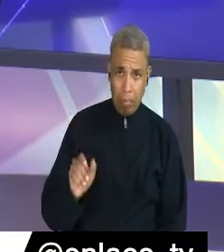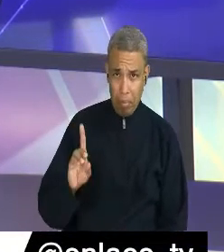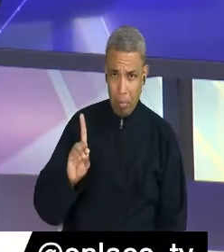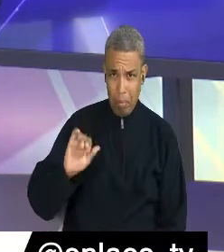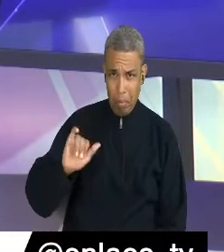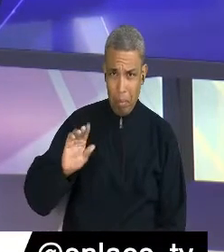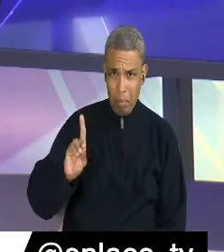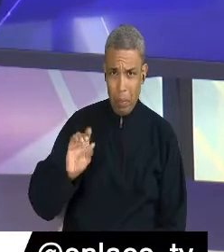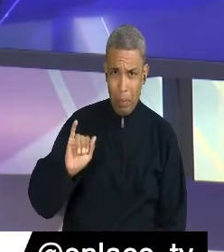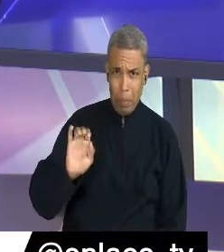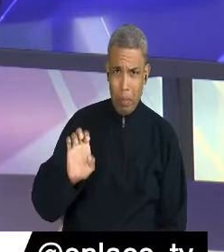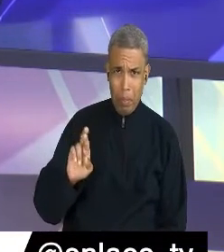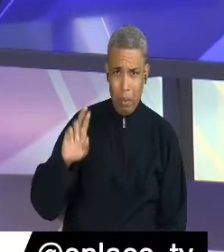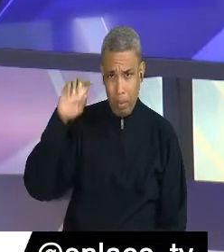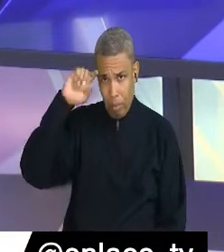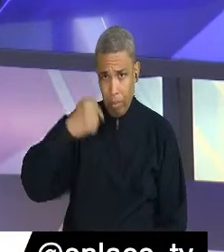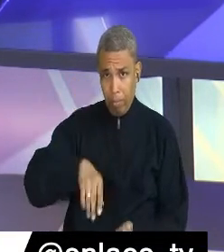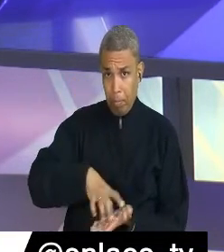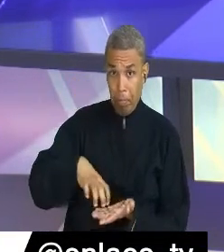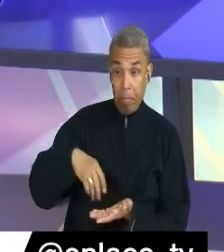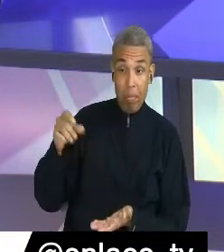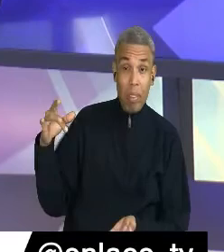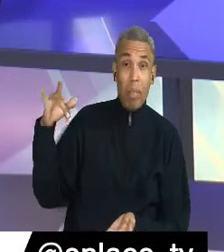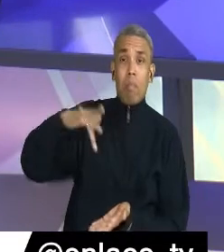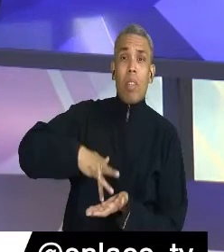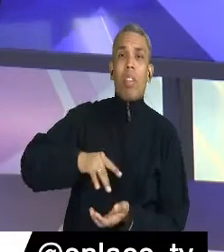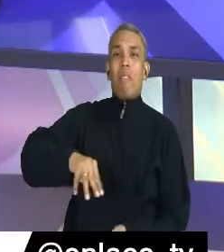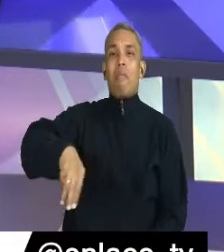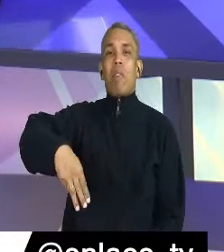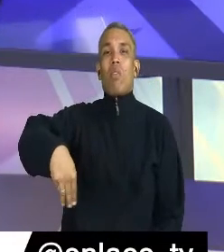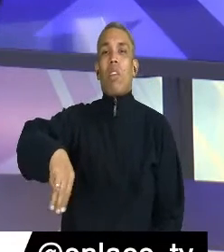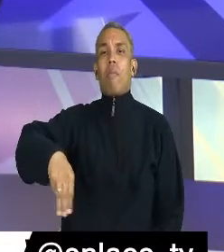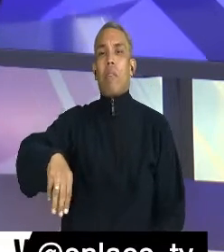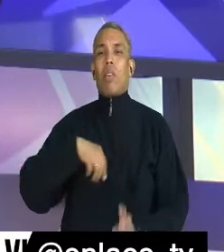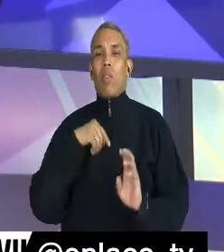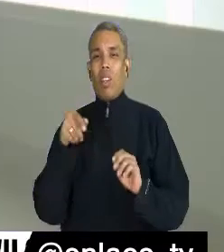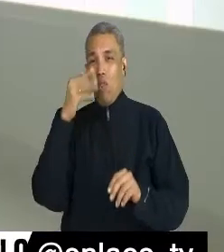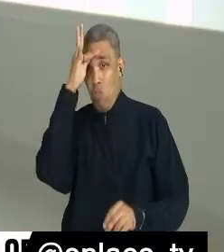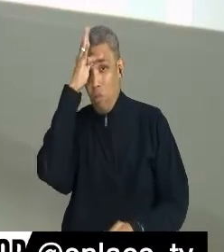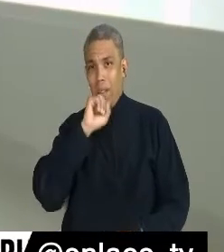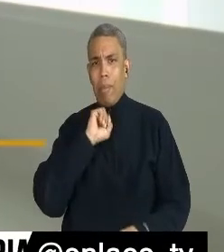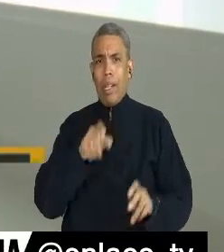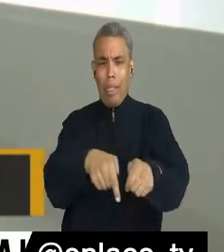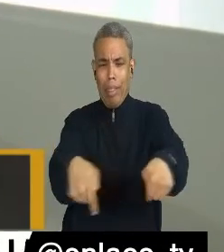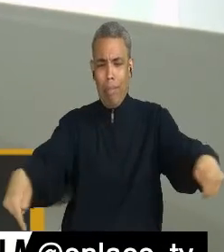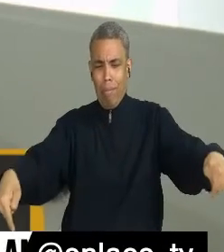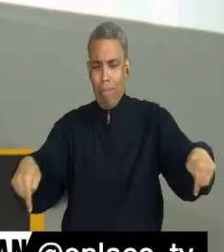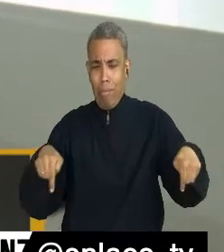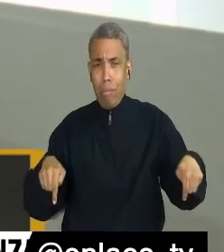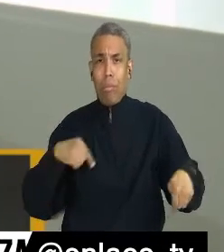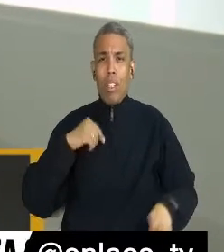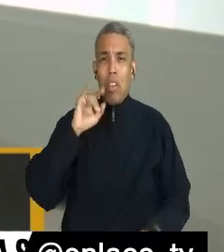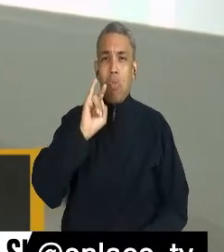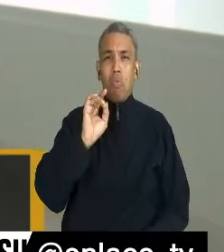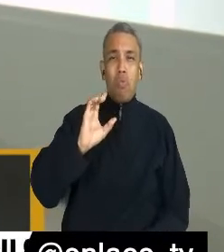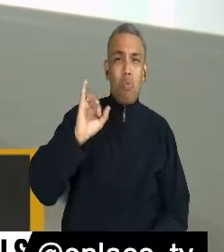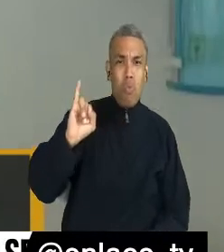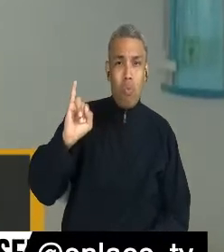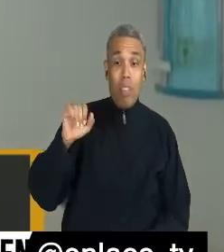este miércoles la unidad de cuidados intensivos después de seis años de espera con presencia del gobernador de santander